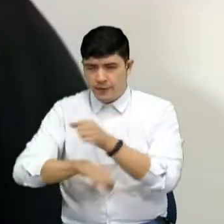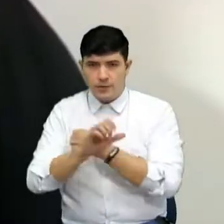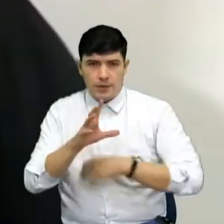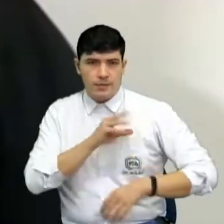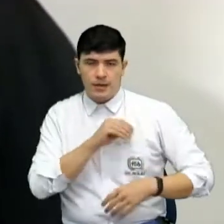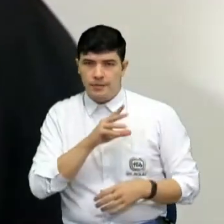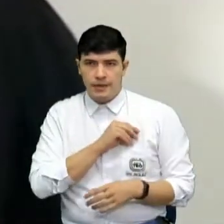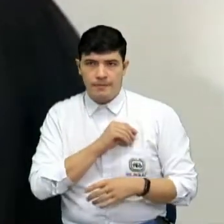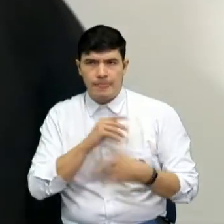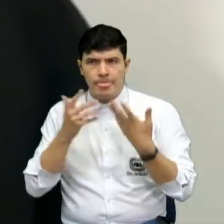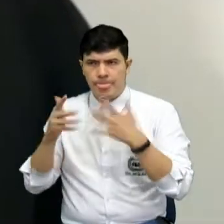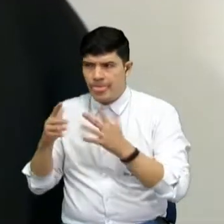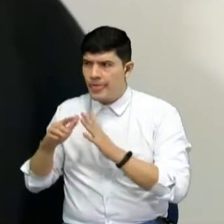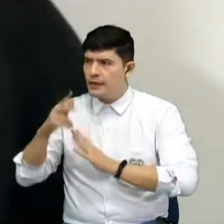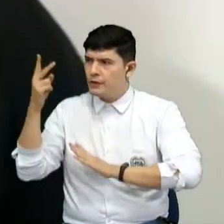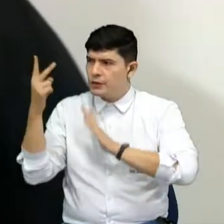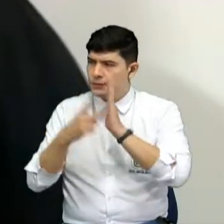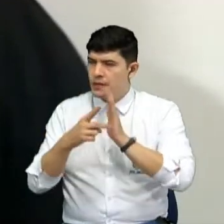un total de